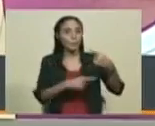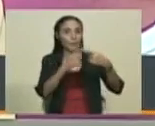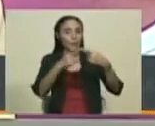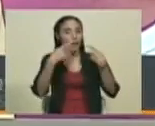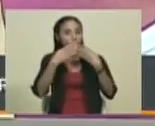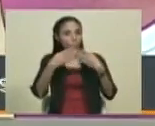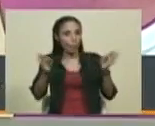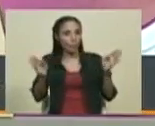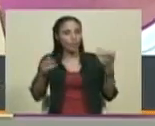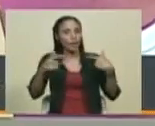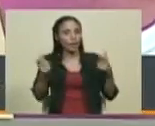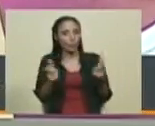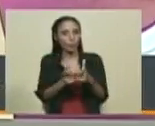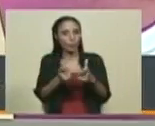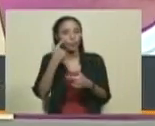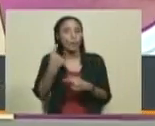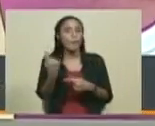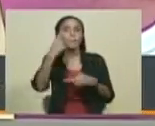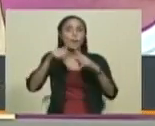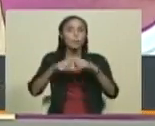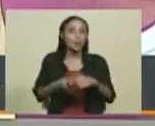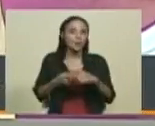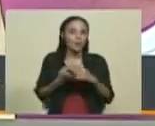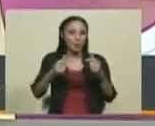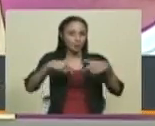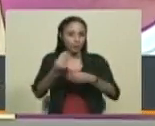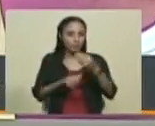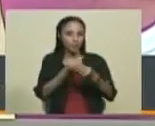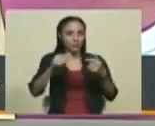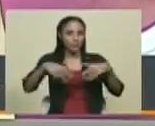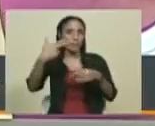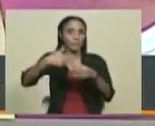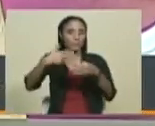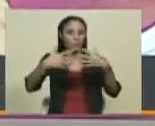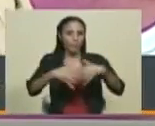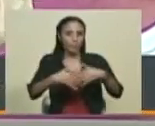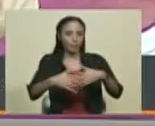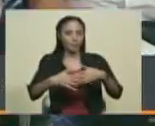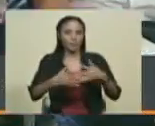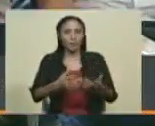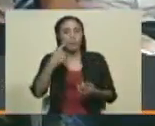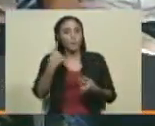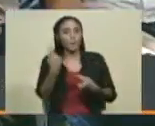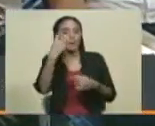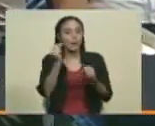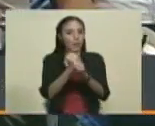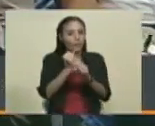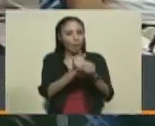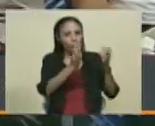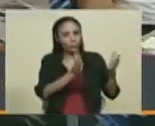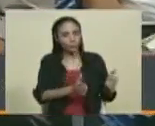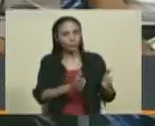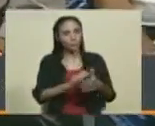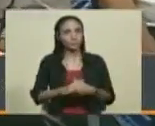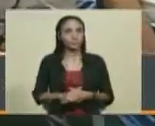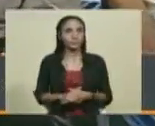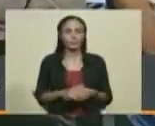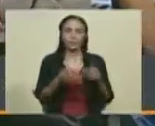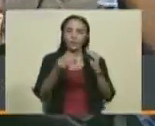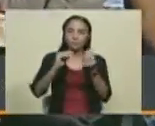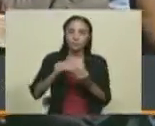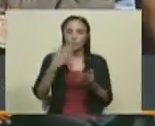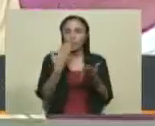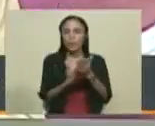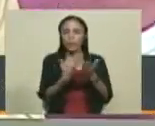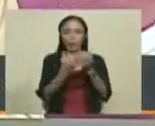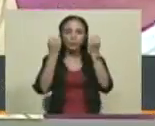pública. Es el primer taller de trabajo. La primera jornada de trabajo para afinar las